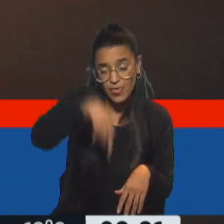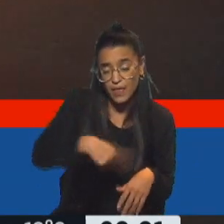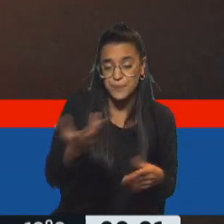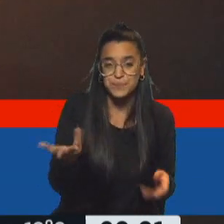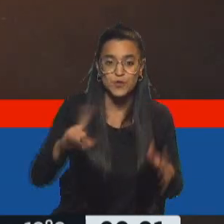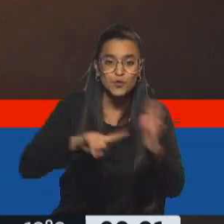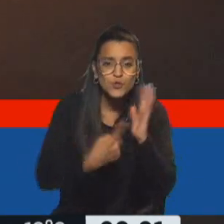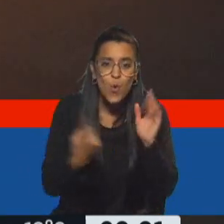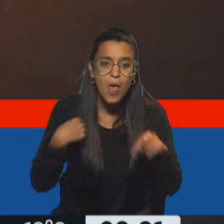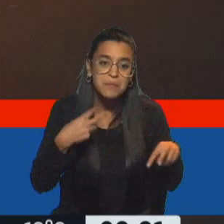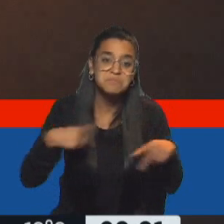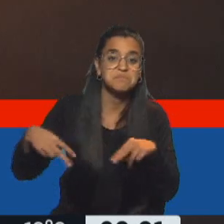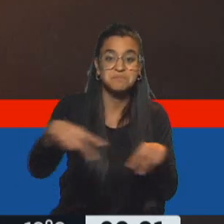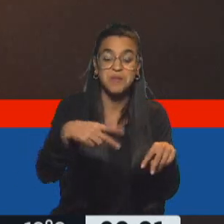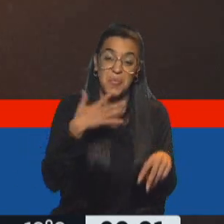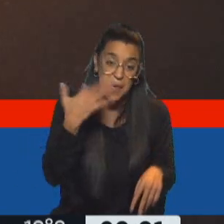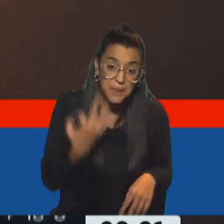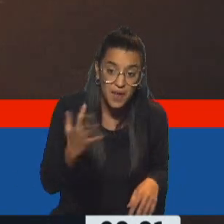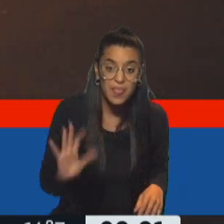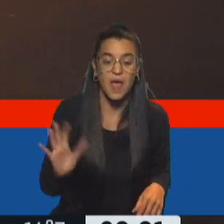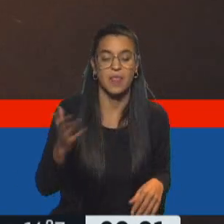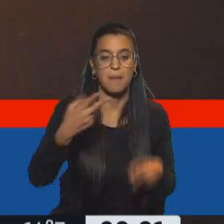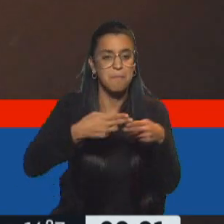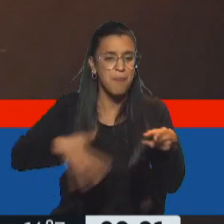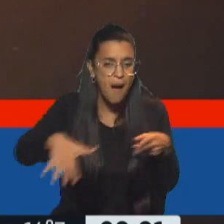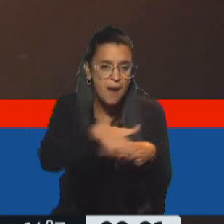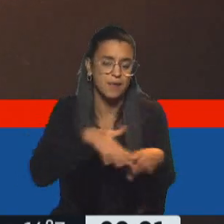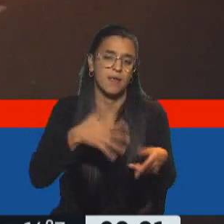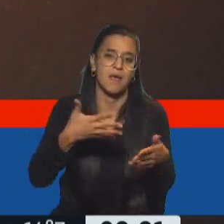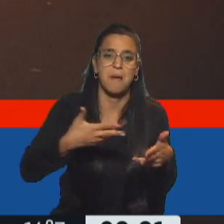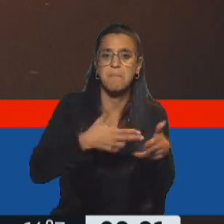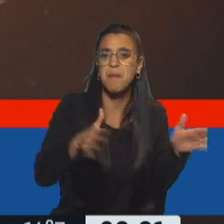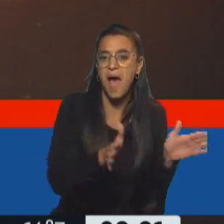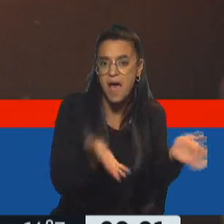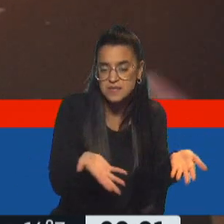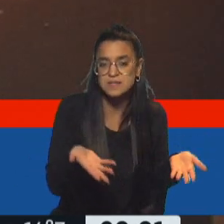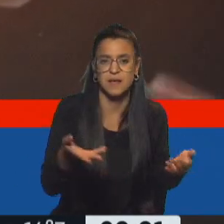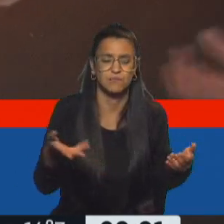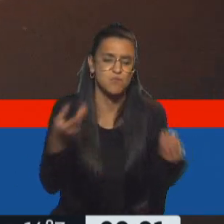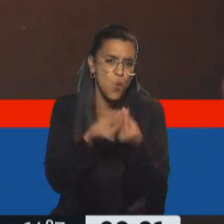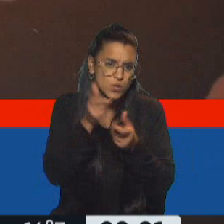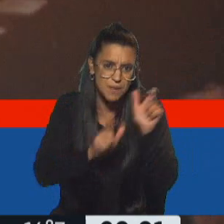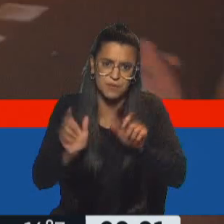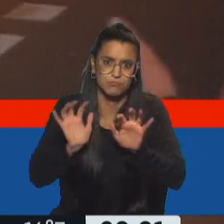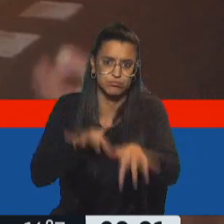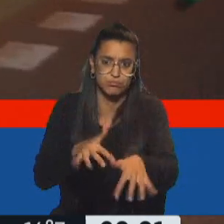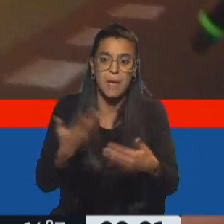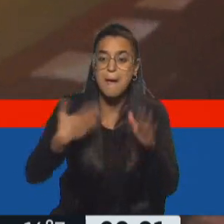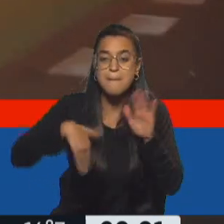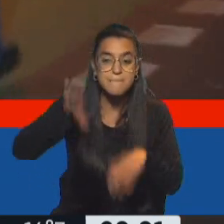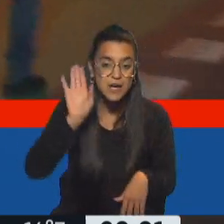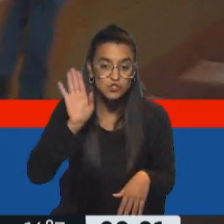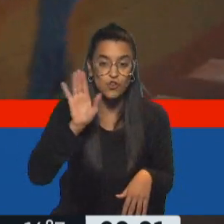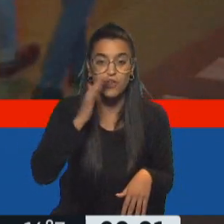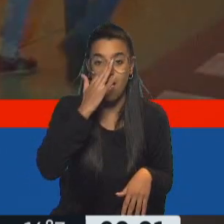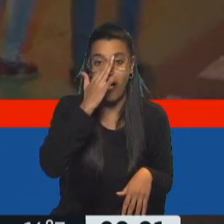de Buenos Aires y la realidad es que los parques, las plazas, estallaban de gente. La mayoría